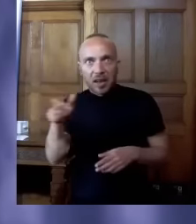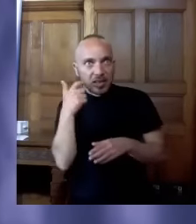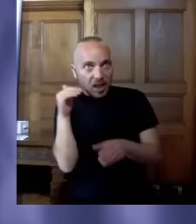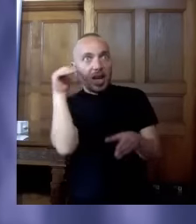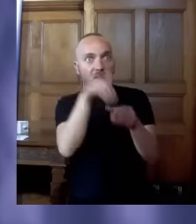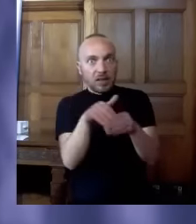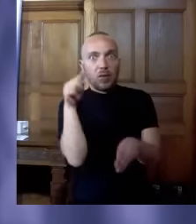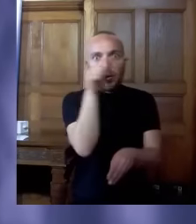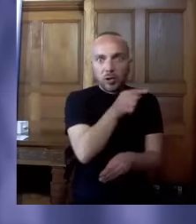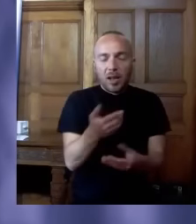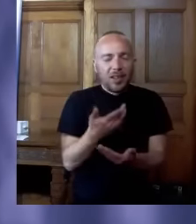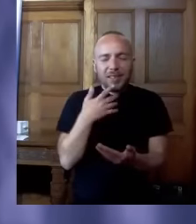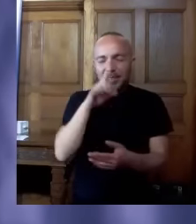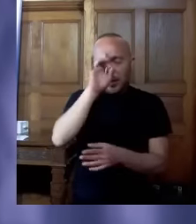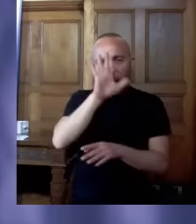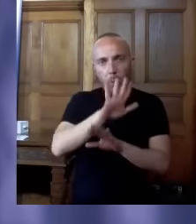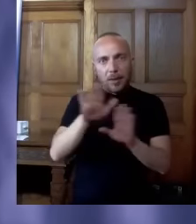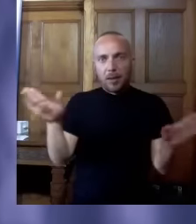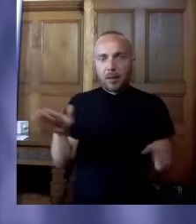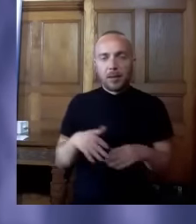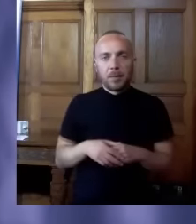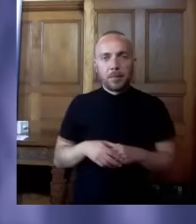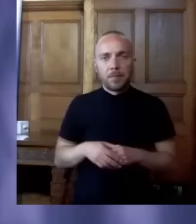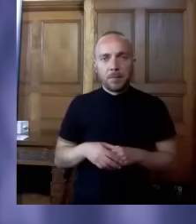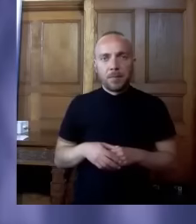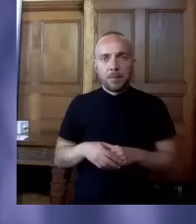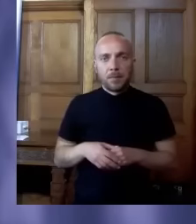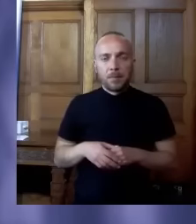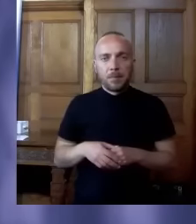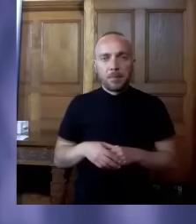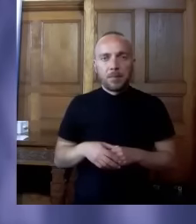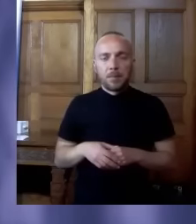votar es alucinante en un país que se